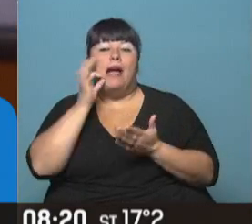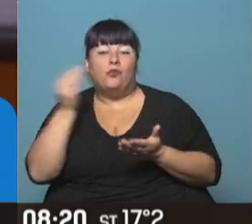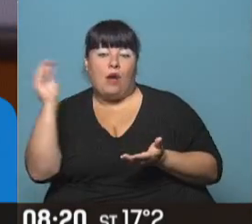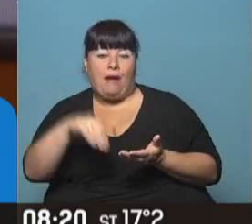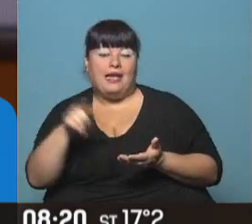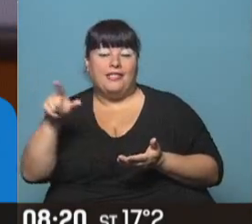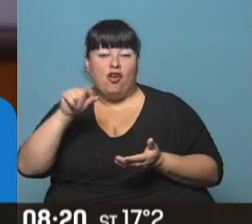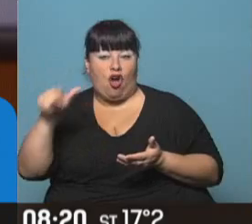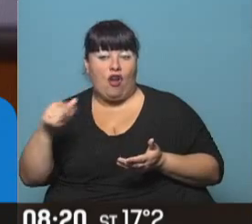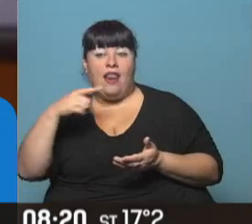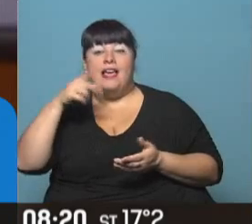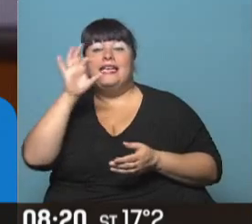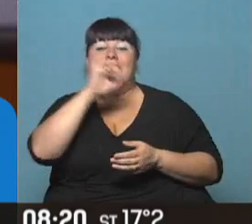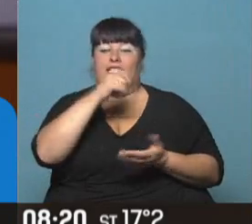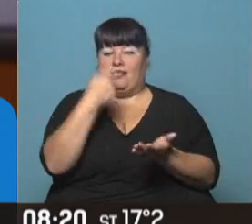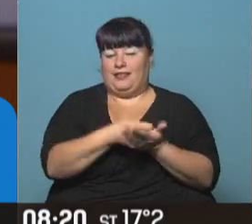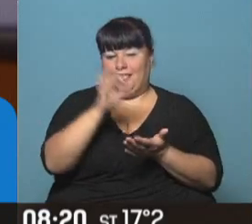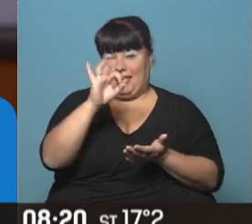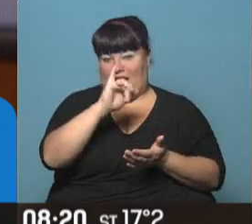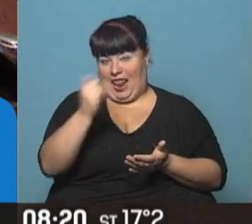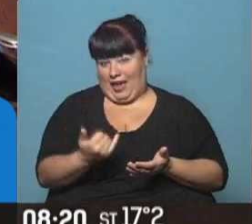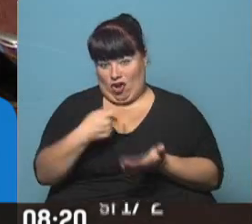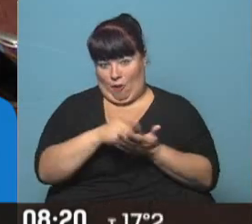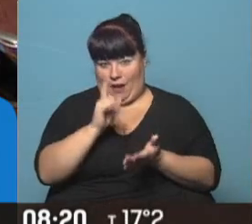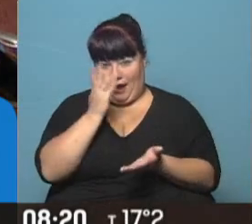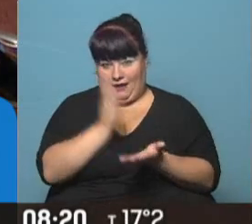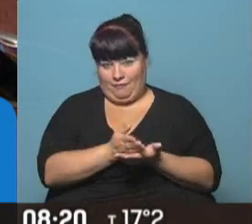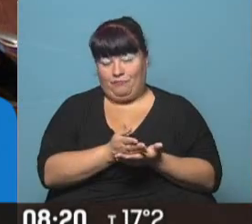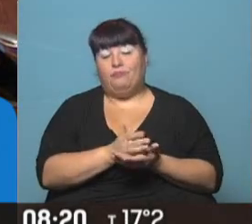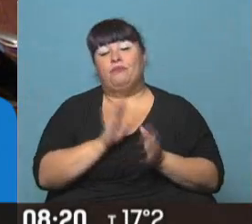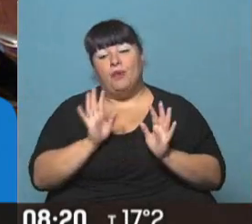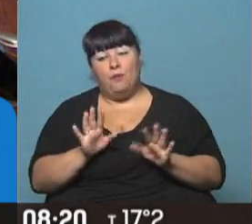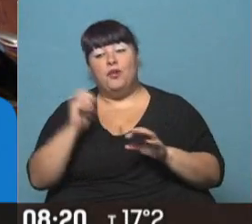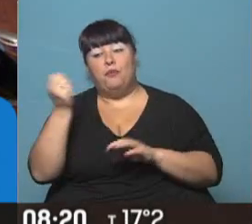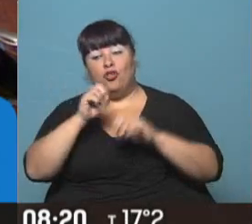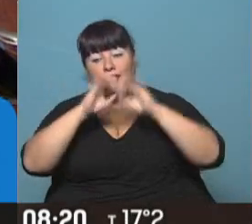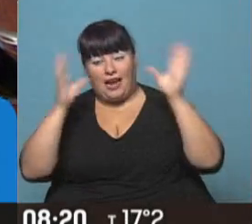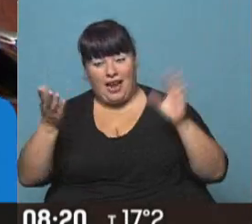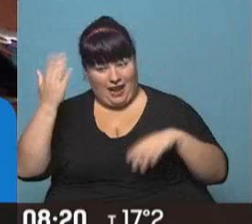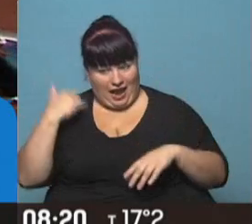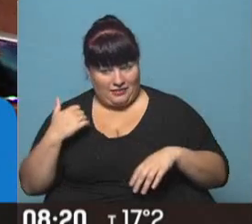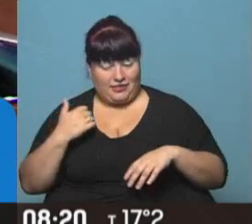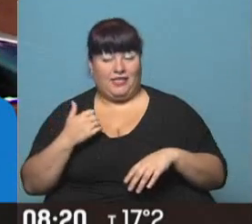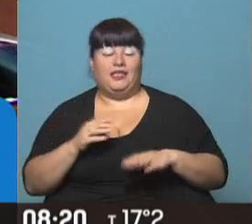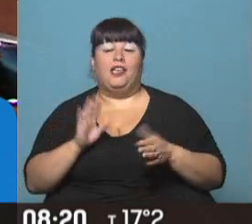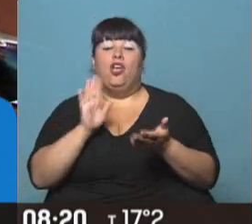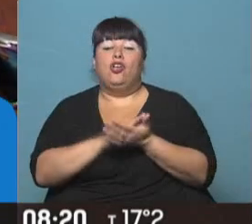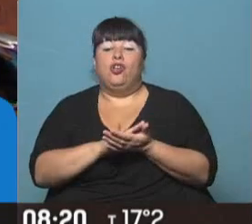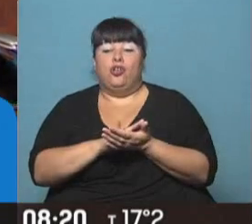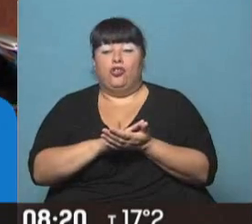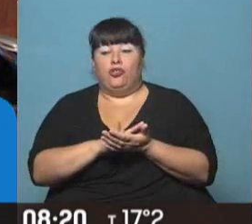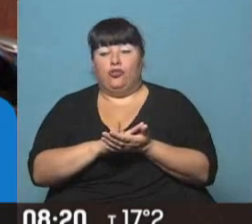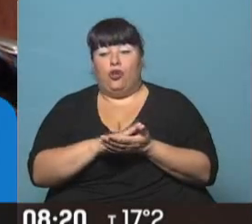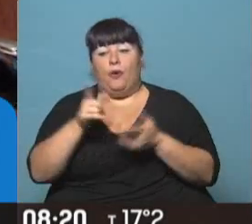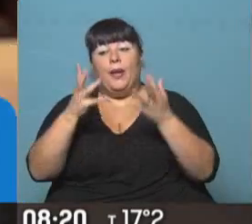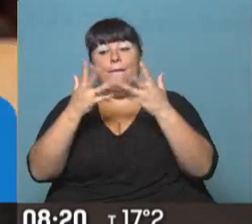las azucaradas y 0 a las light. Claro, bueno, en parte es lo que es, por eso de la aclaración que hacíamos anteriormente, Belén, que tenía que ver con que es